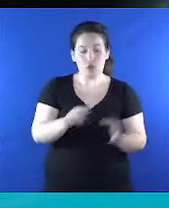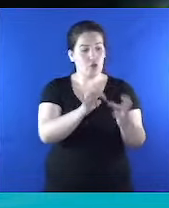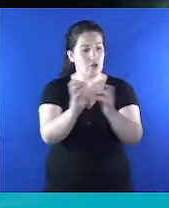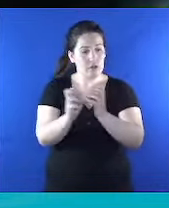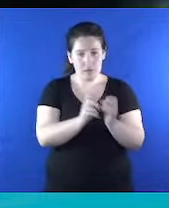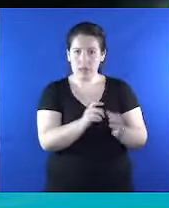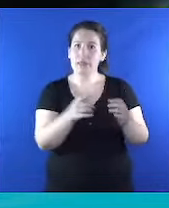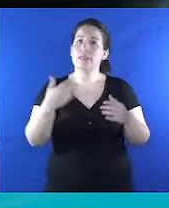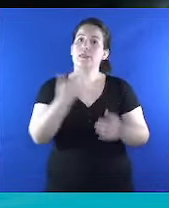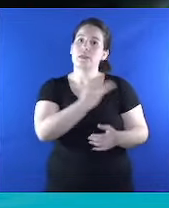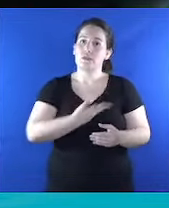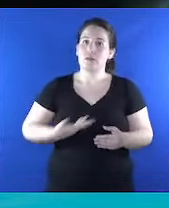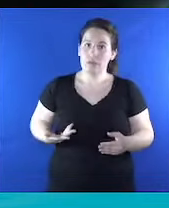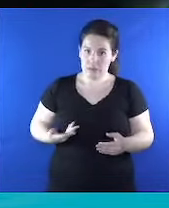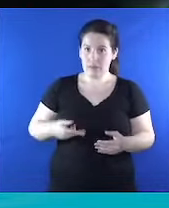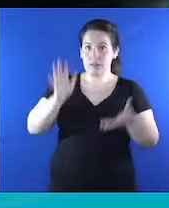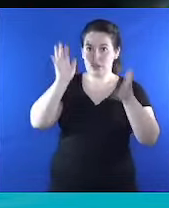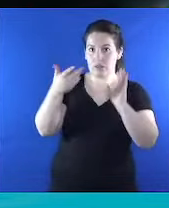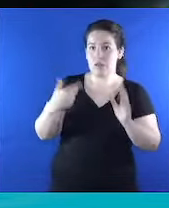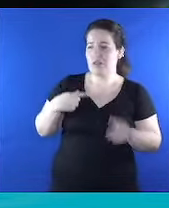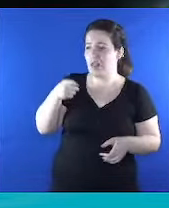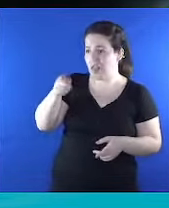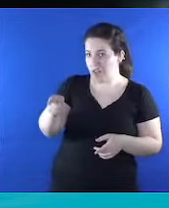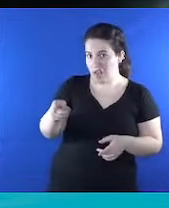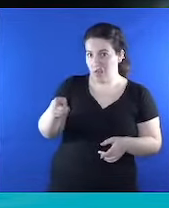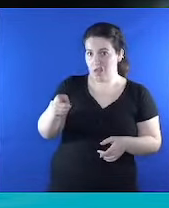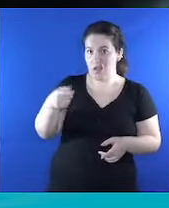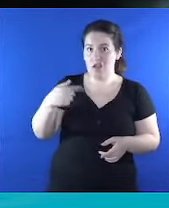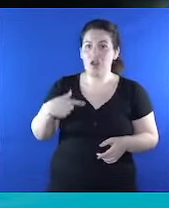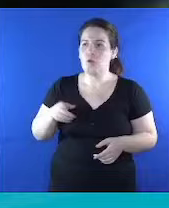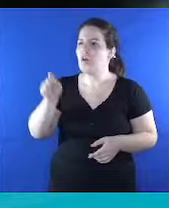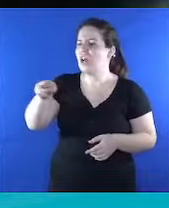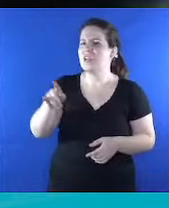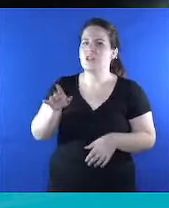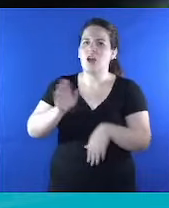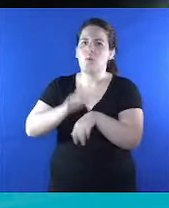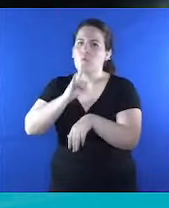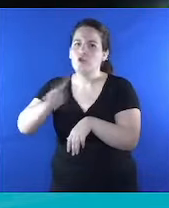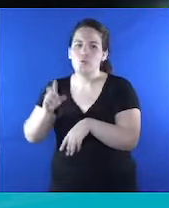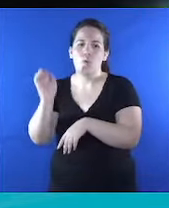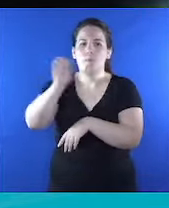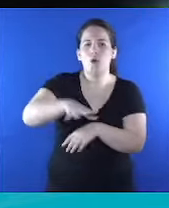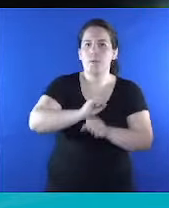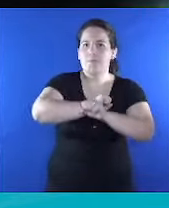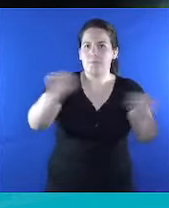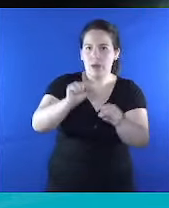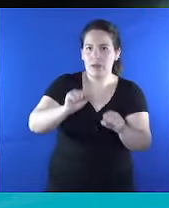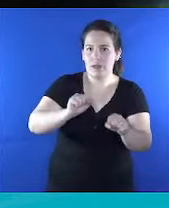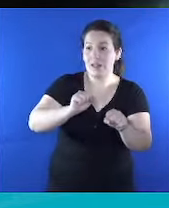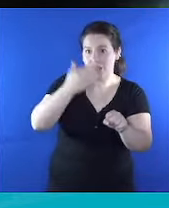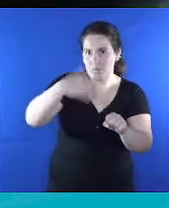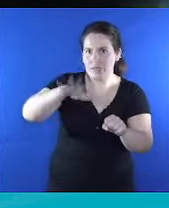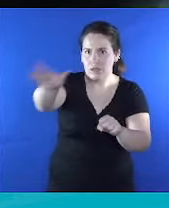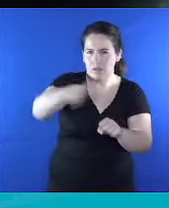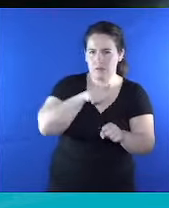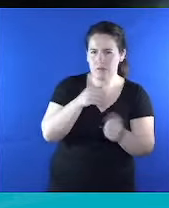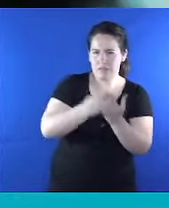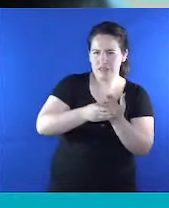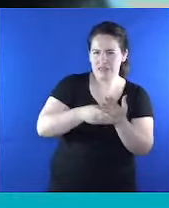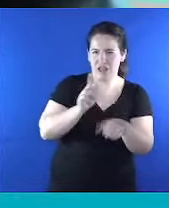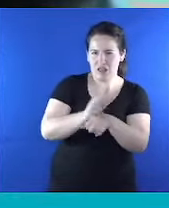presidencial el actual presidente la trató de poner bombas le agarró de ministro de defensa corriendo